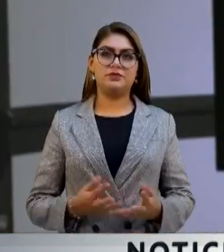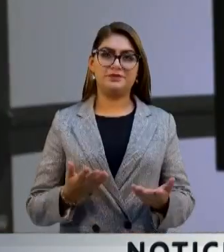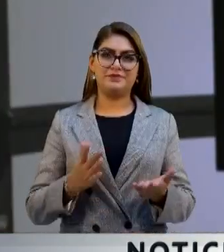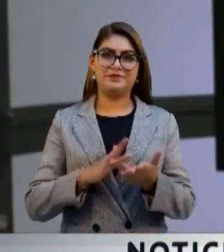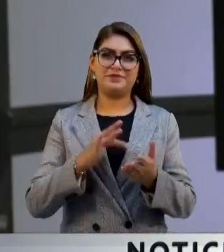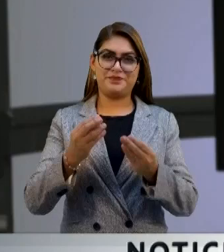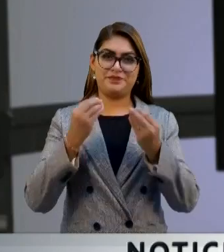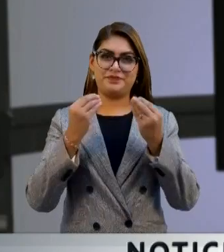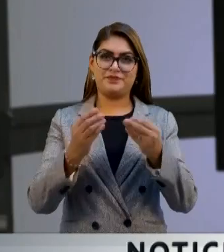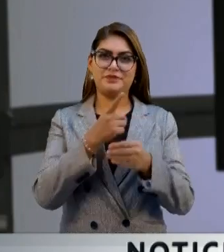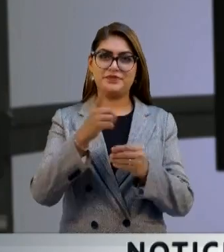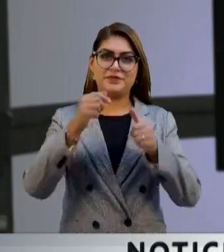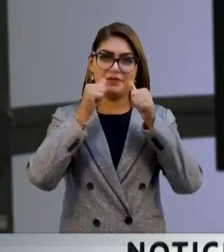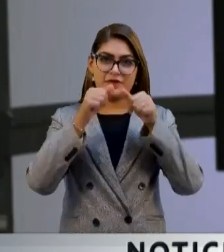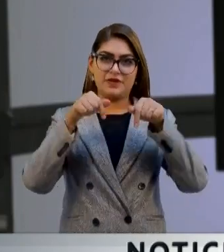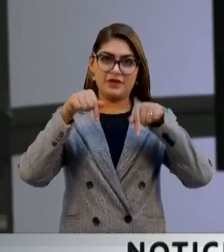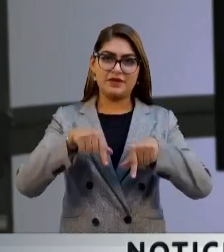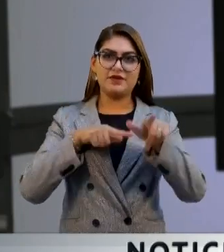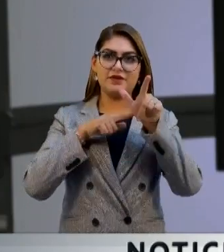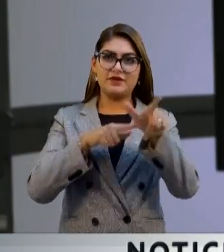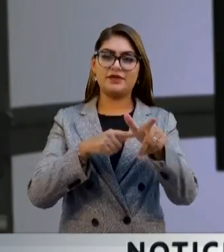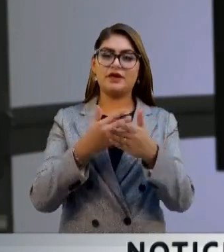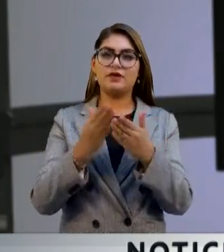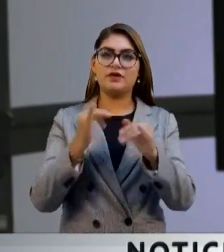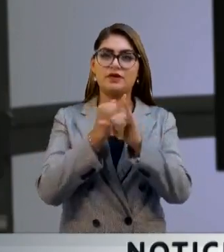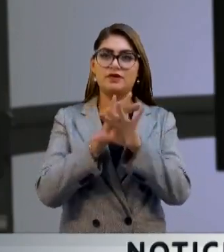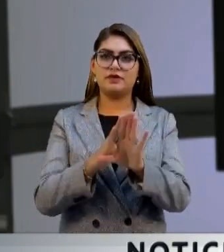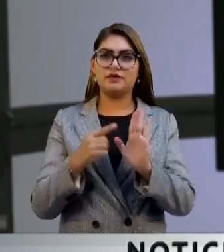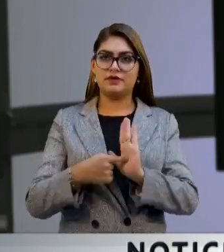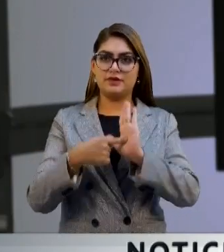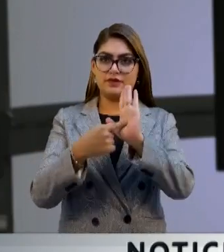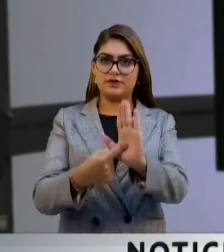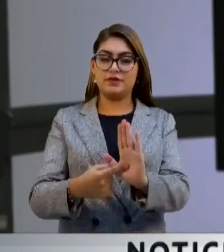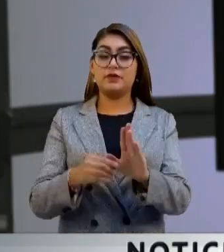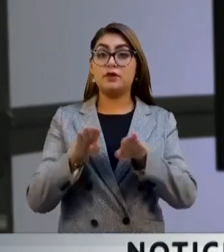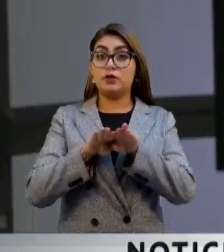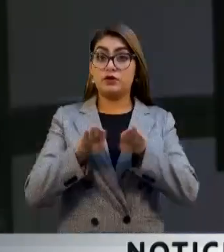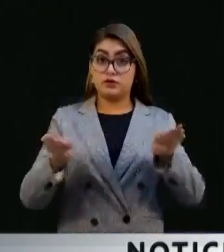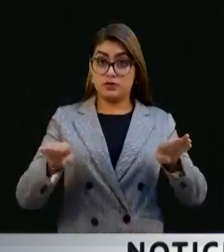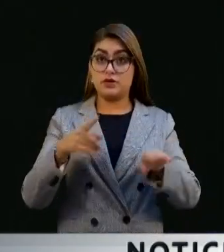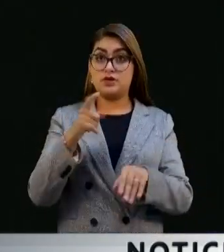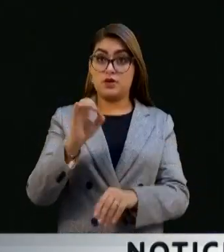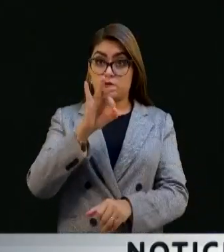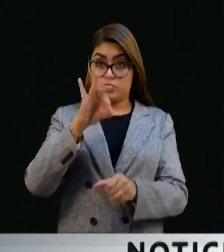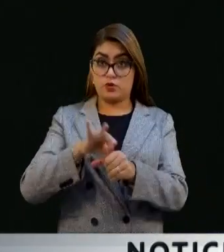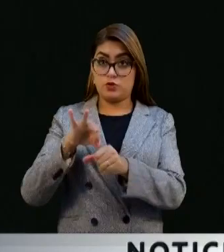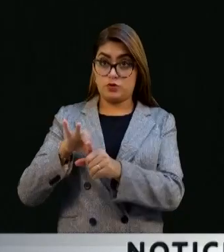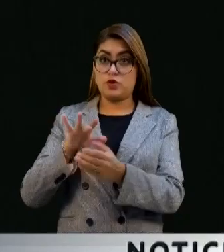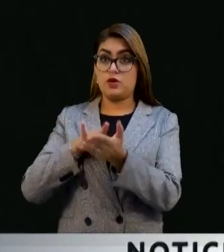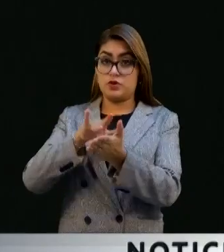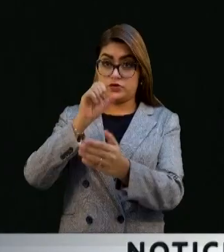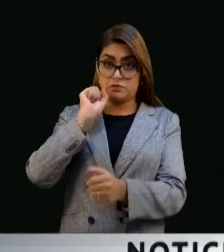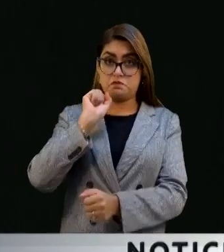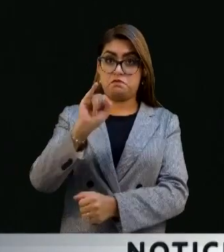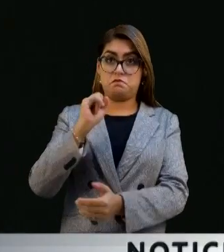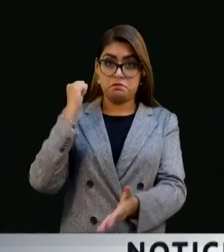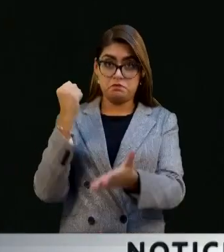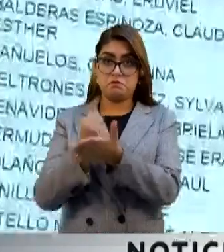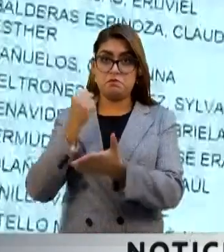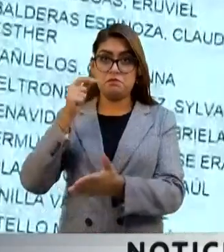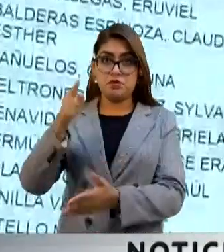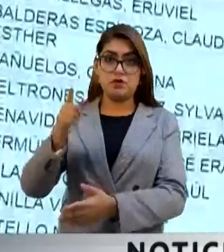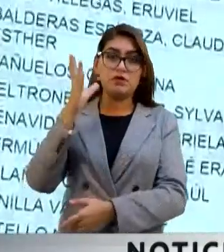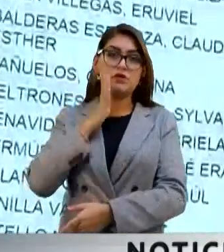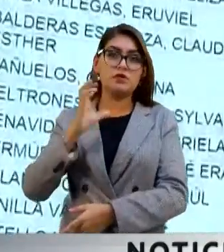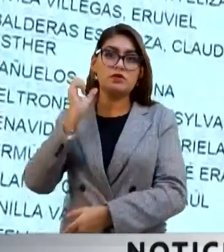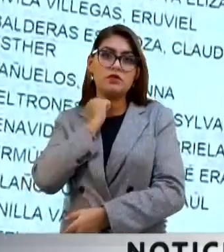Muchísimas gracias por continuar con nosotros. Vámonos con esta información. Por unanimidad, con 100 votos a favor, el Pleno del Senado avaló otorgar